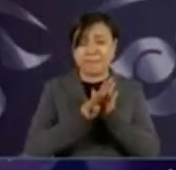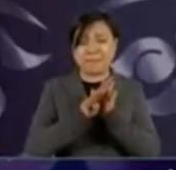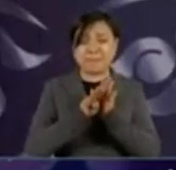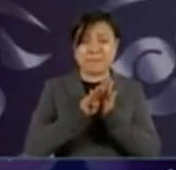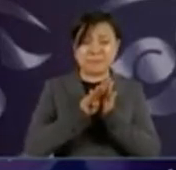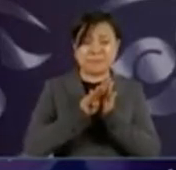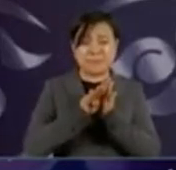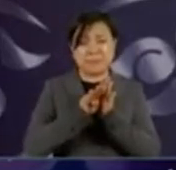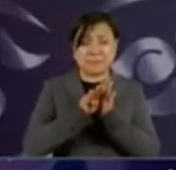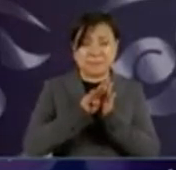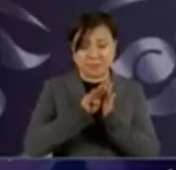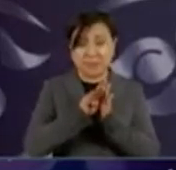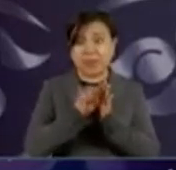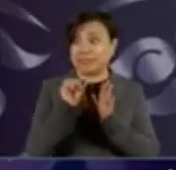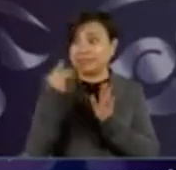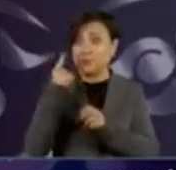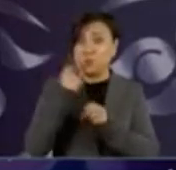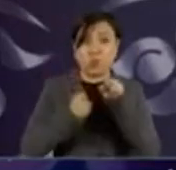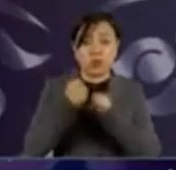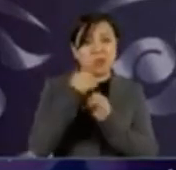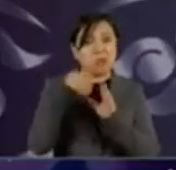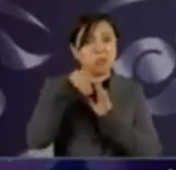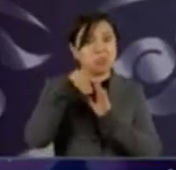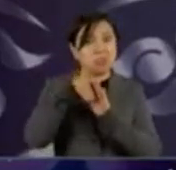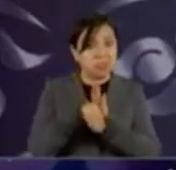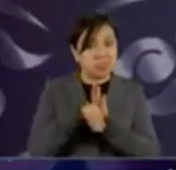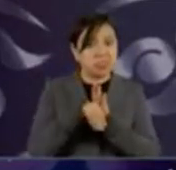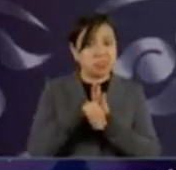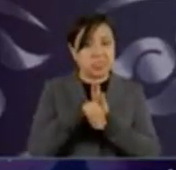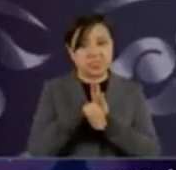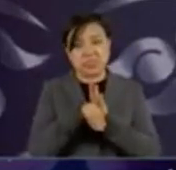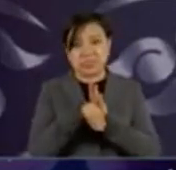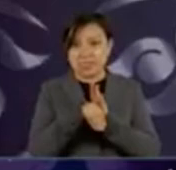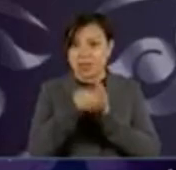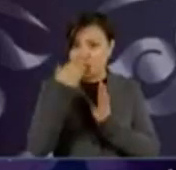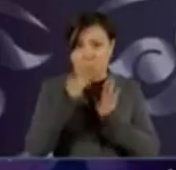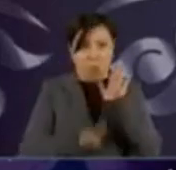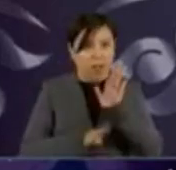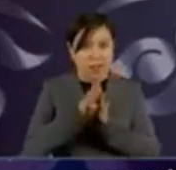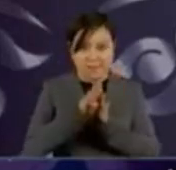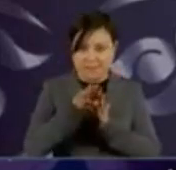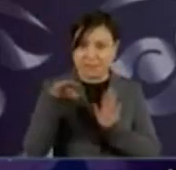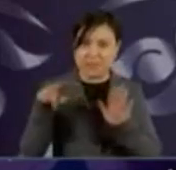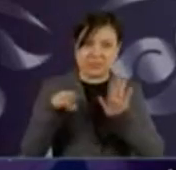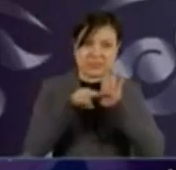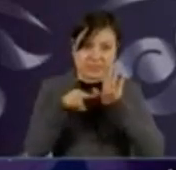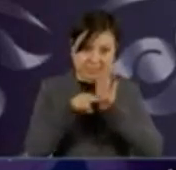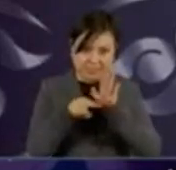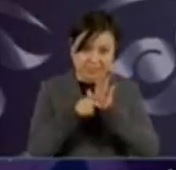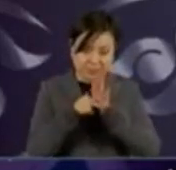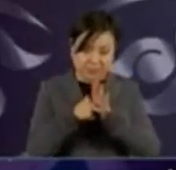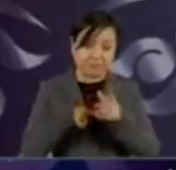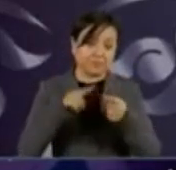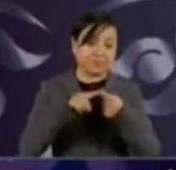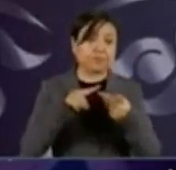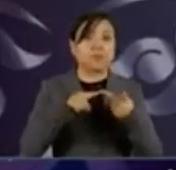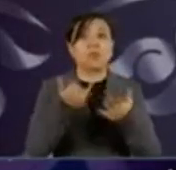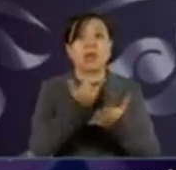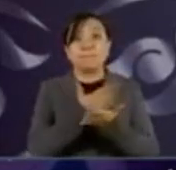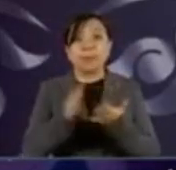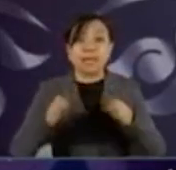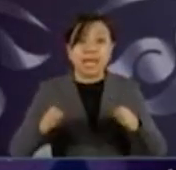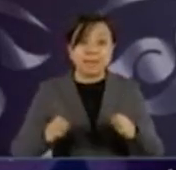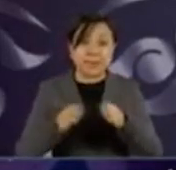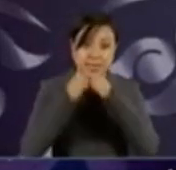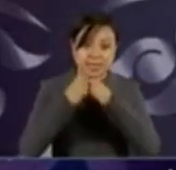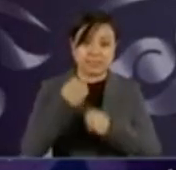negativo. Y además tuvimos, bueno, pues la situación que se juntó con esta crisis sanitaria, que ha